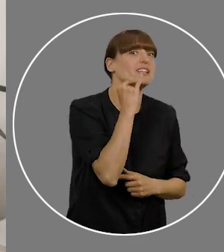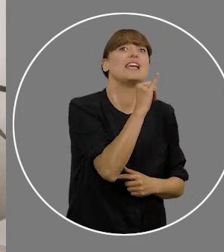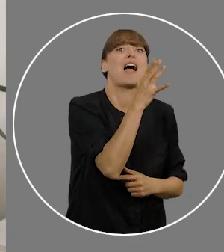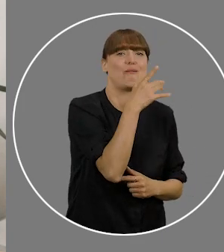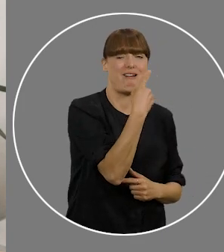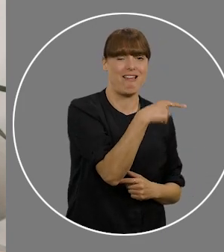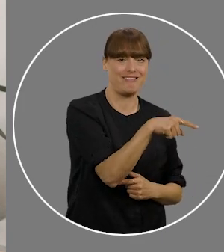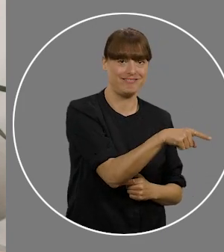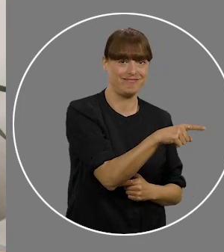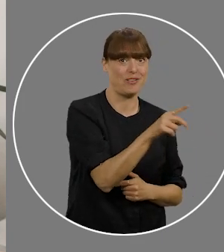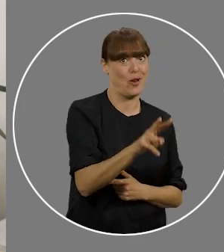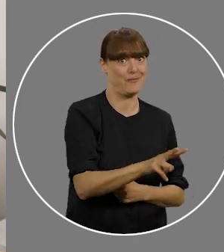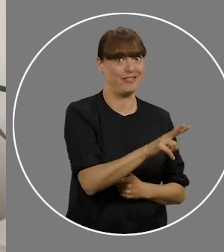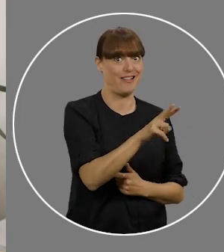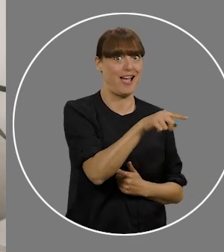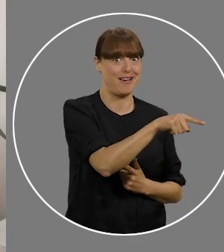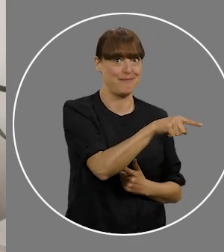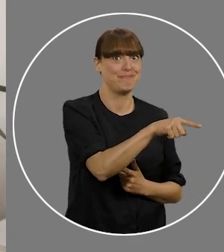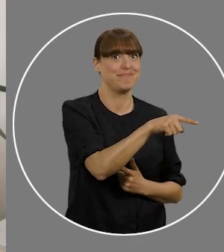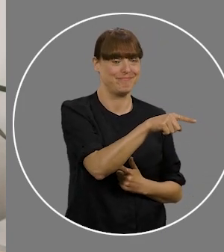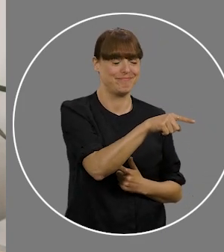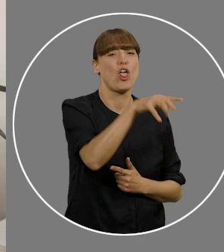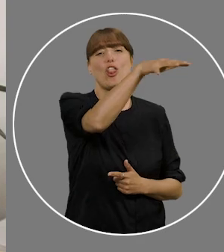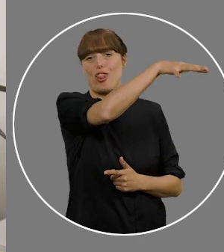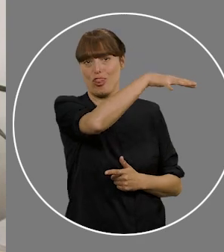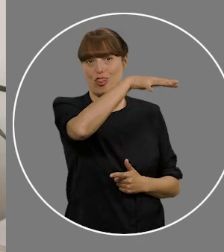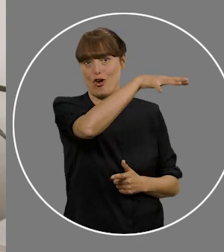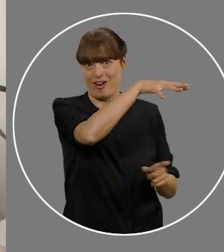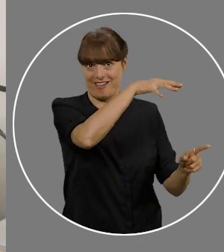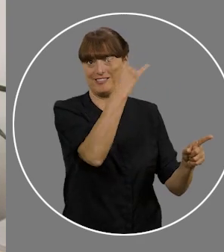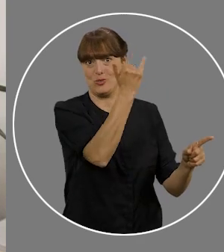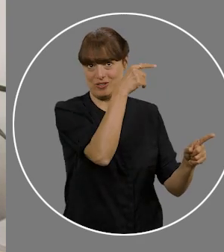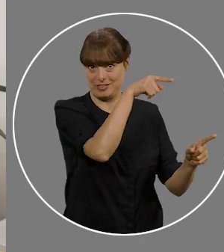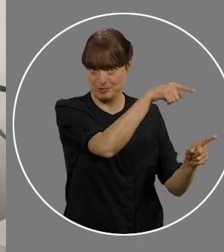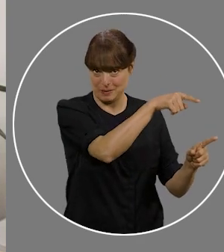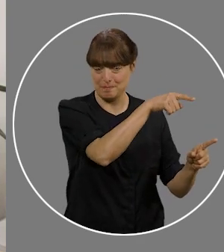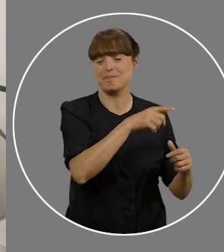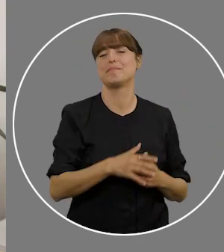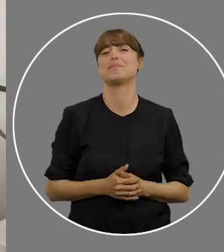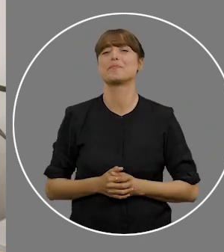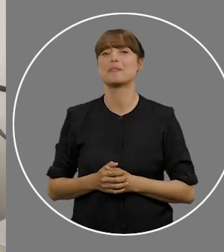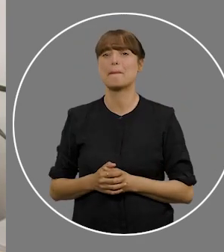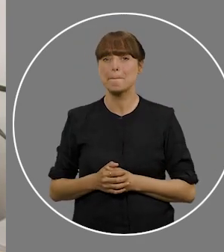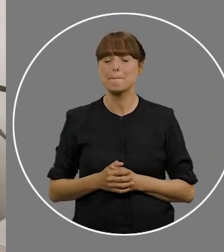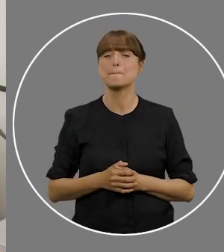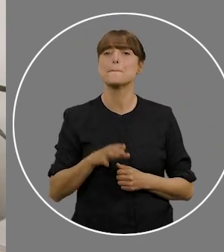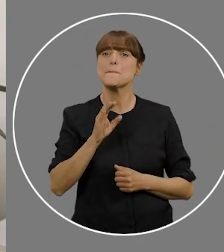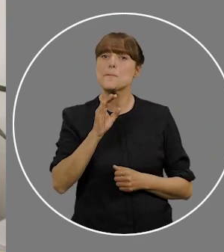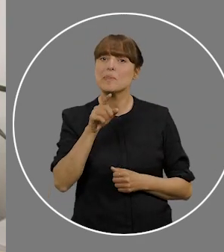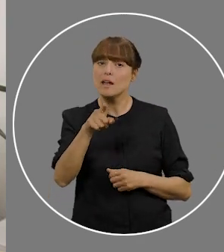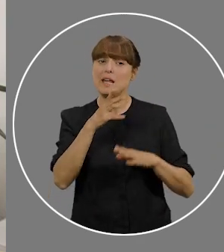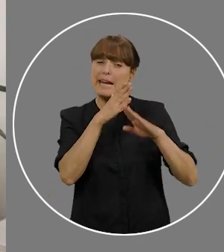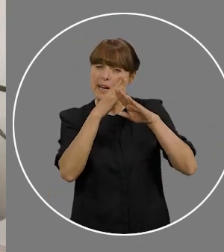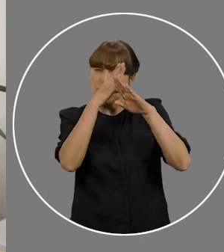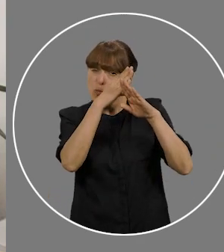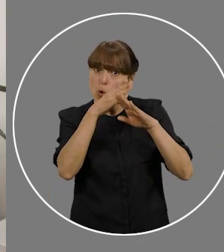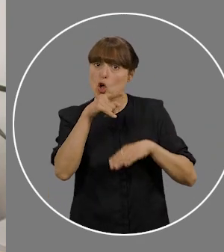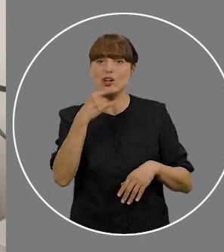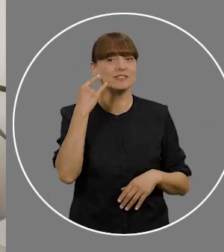corriente. ¿Eso ya en Federico Soler? Eso en Federico Soler. En los refugios, cuartos de baño,